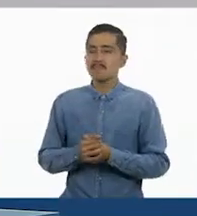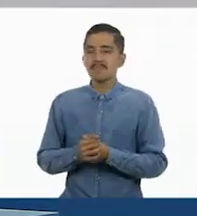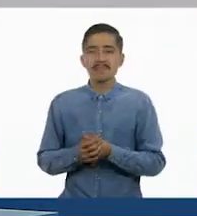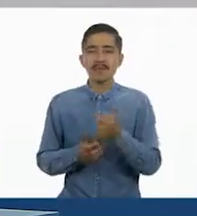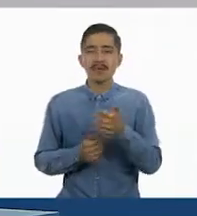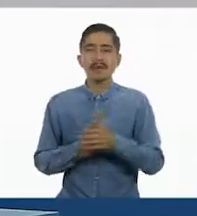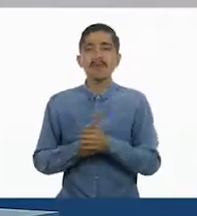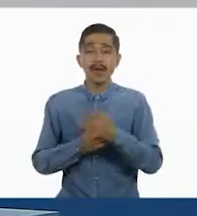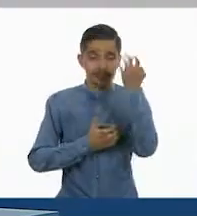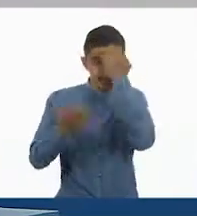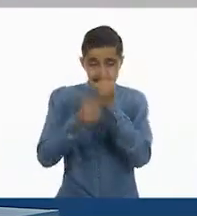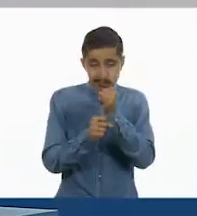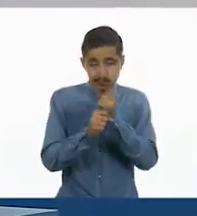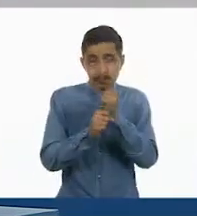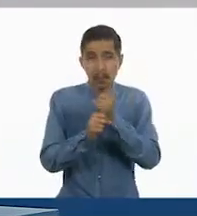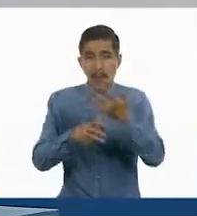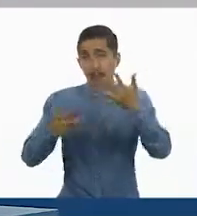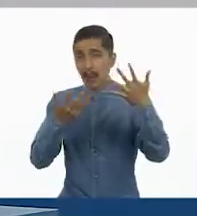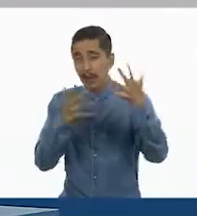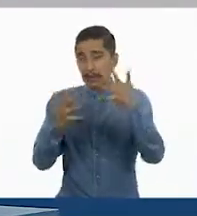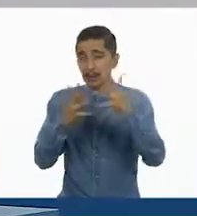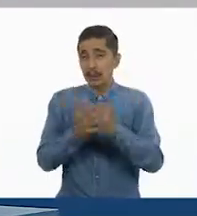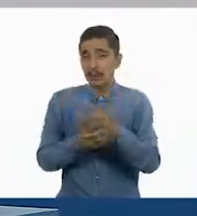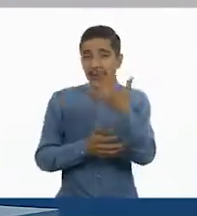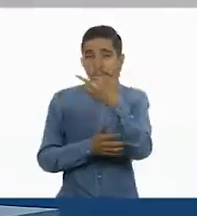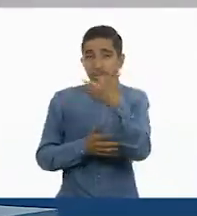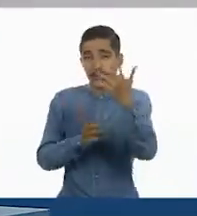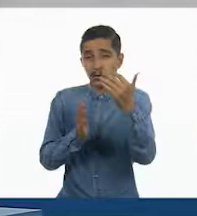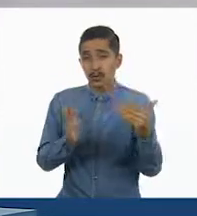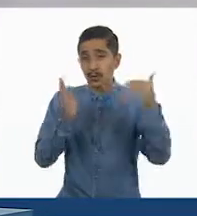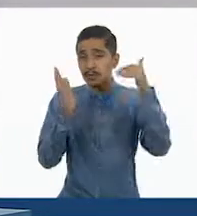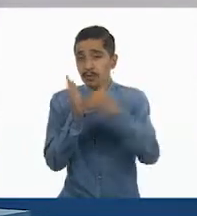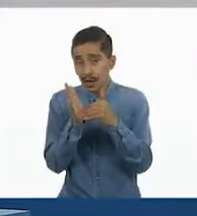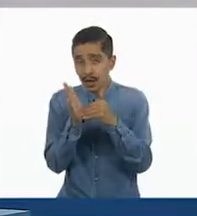Los estudiosos calculan que hubo cerca de 500,000